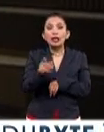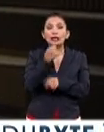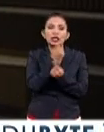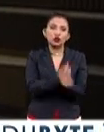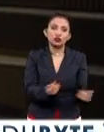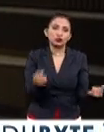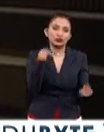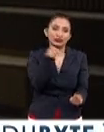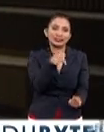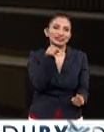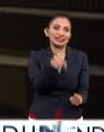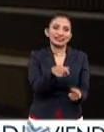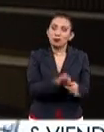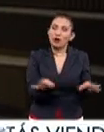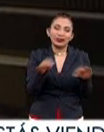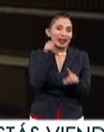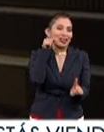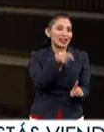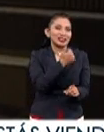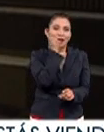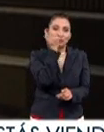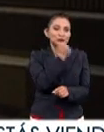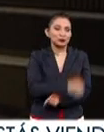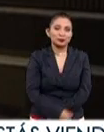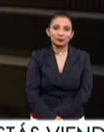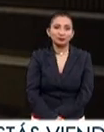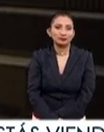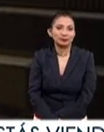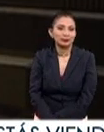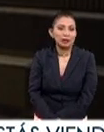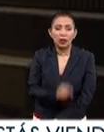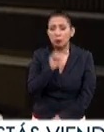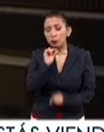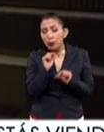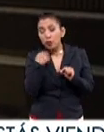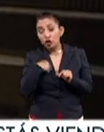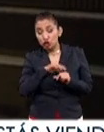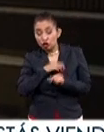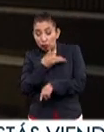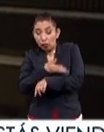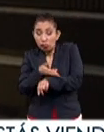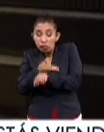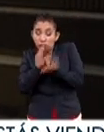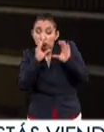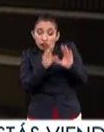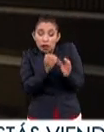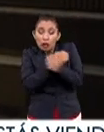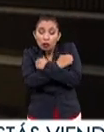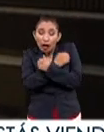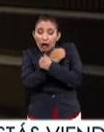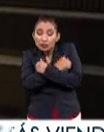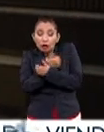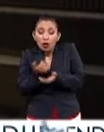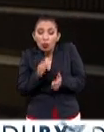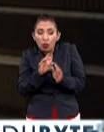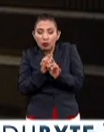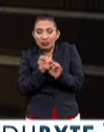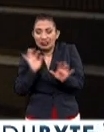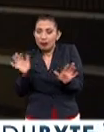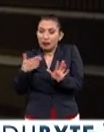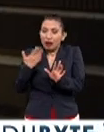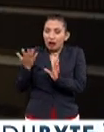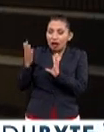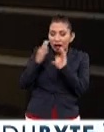los niños, aquí lo más importante son los estudiantes. En la medida en que nuestros procesos educativos nos alejan de